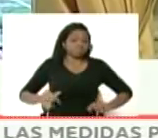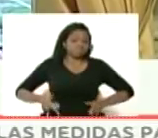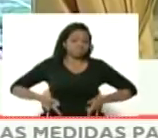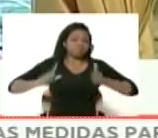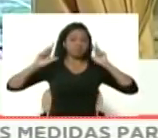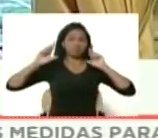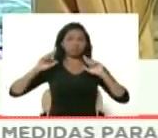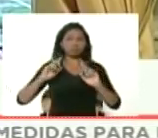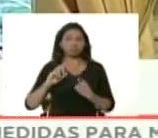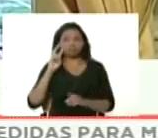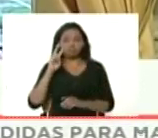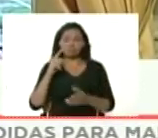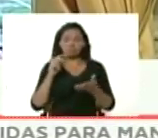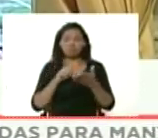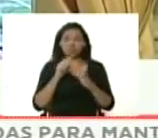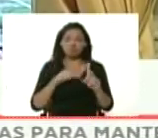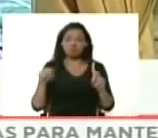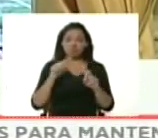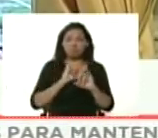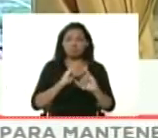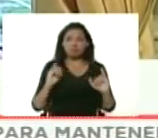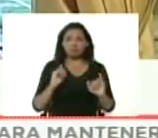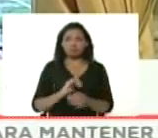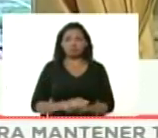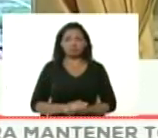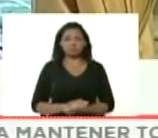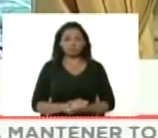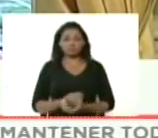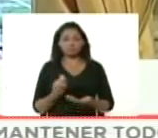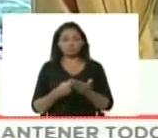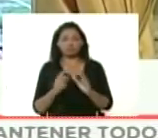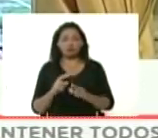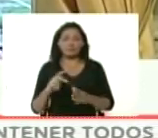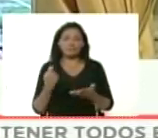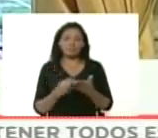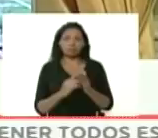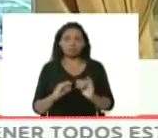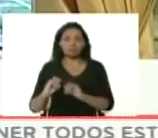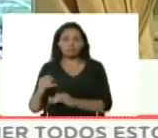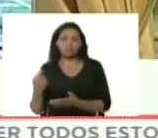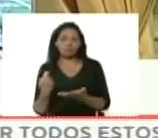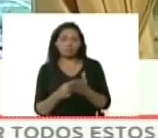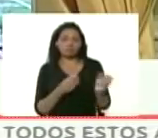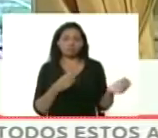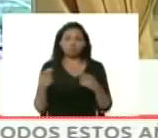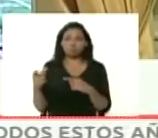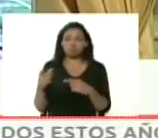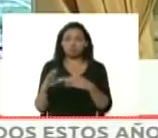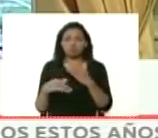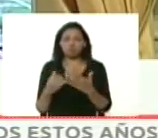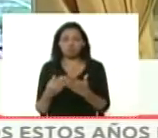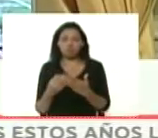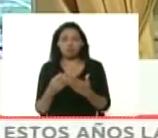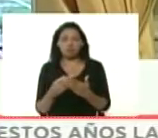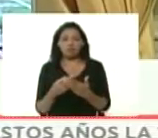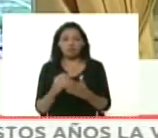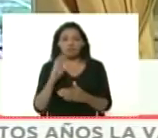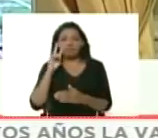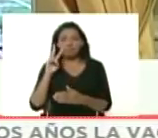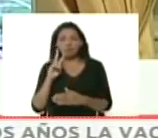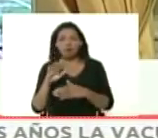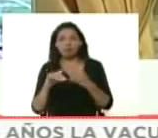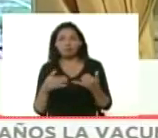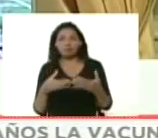Ahí tenemos el punto de cuenta. Yo creo la que exoneración del impuesto al valor agregado, de los impuestos de importación y de la tasa de determinación del